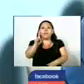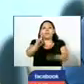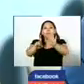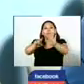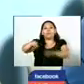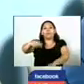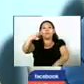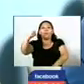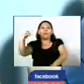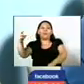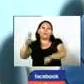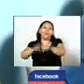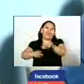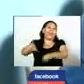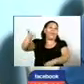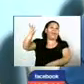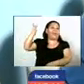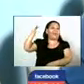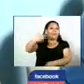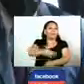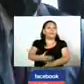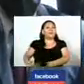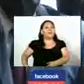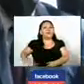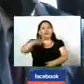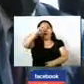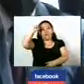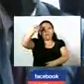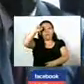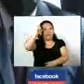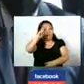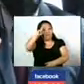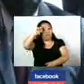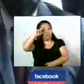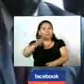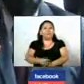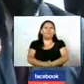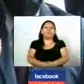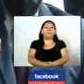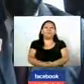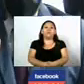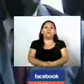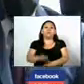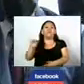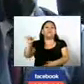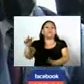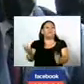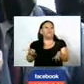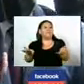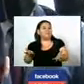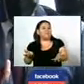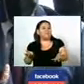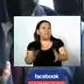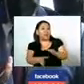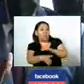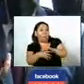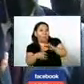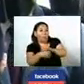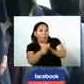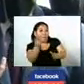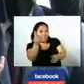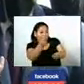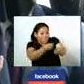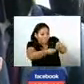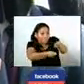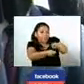dólares en el quinquenio del ex presidente elías antonio saca la modalidad que utilizaron estas personas para lavar el dinero